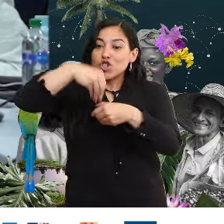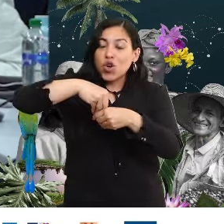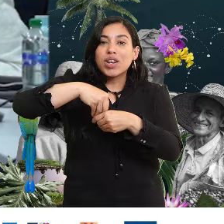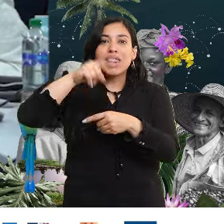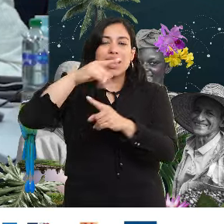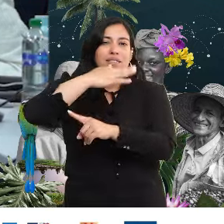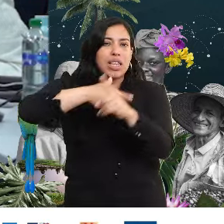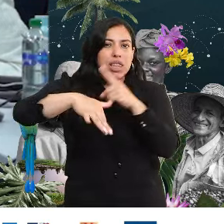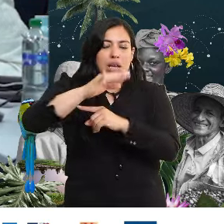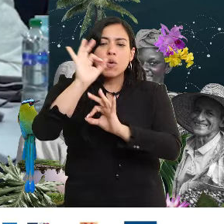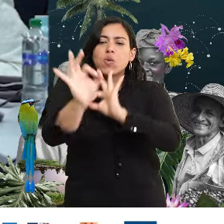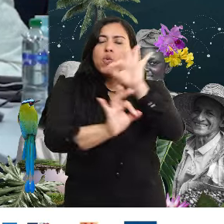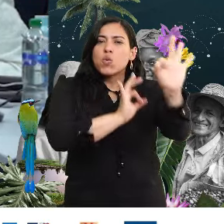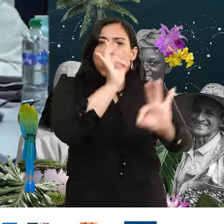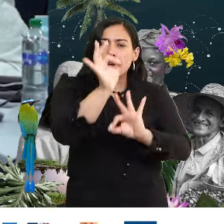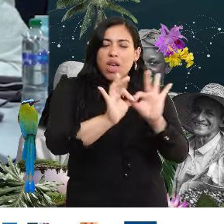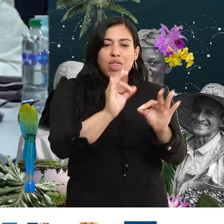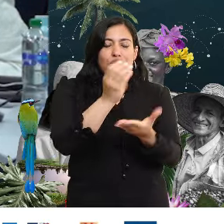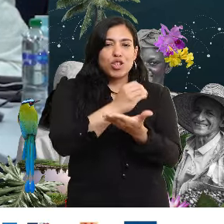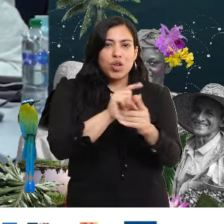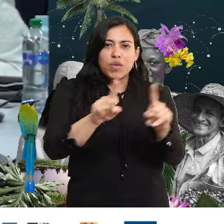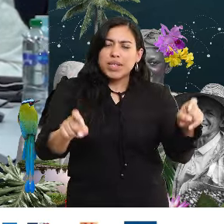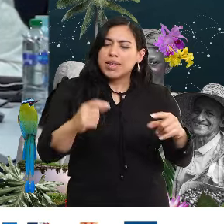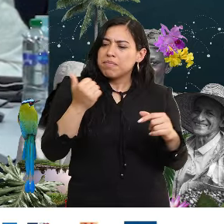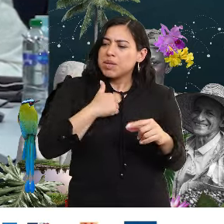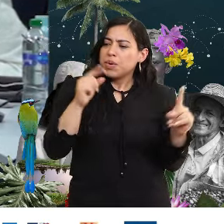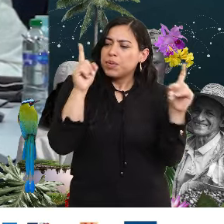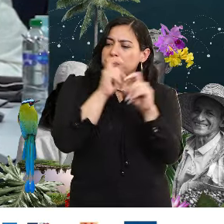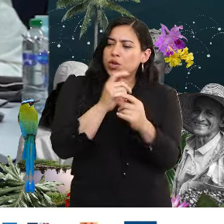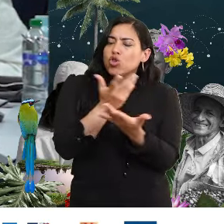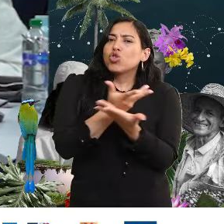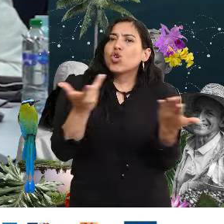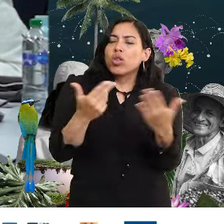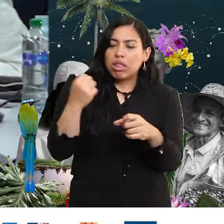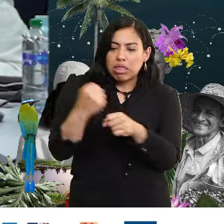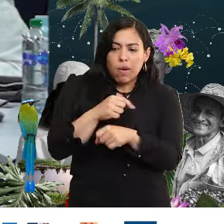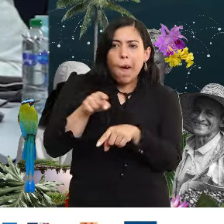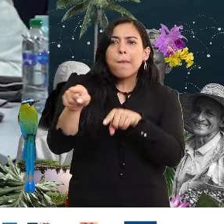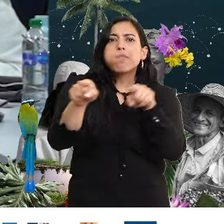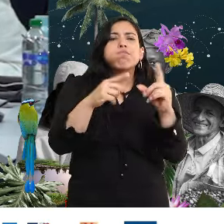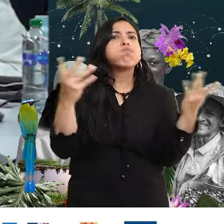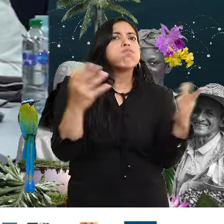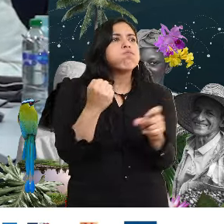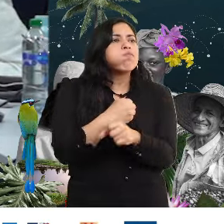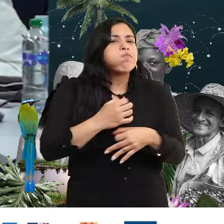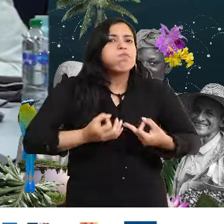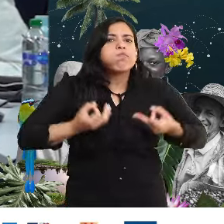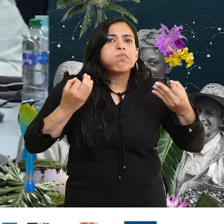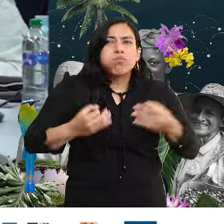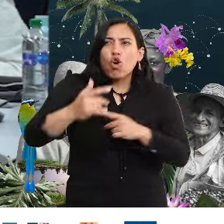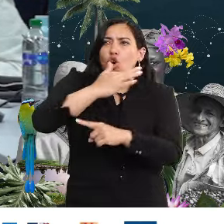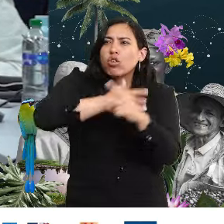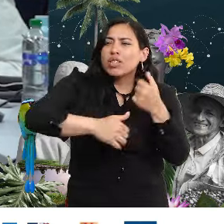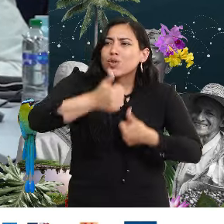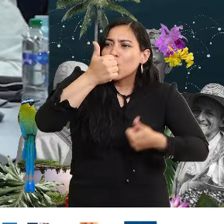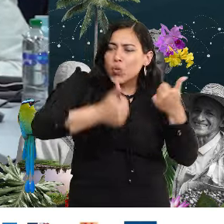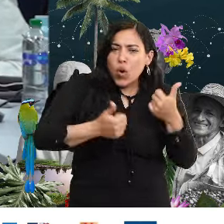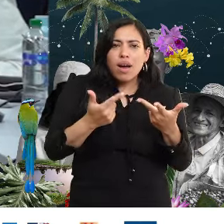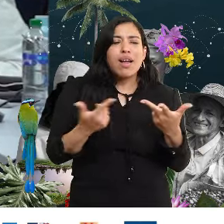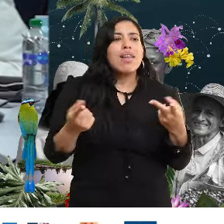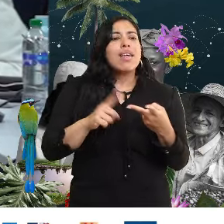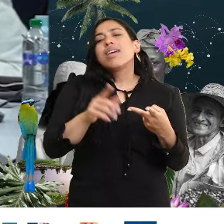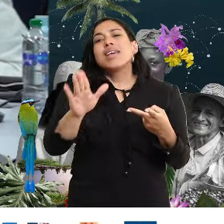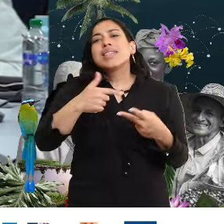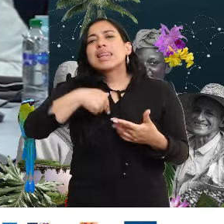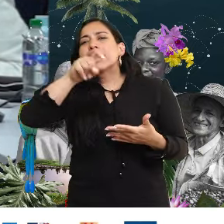involucrados en temas de conservación y diversidad, de preguntarse en dónde estamos trabajando. ¿Qué son los contextos? ¿Cuáles son